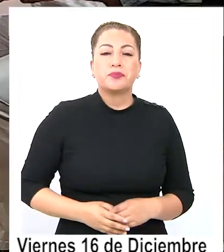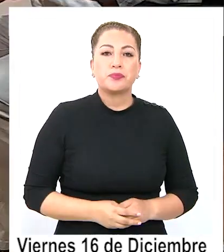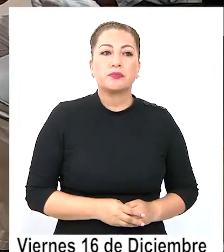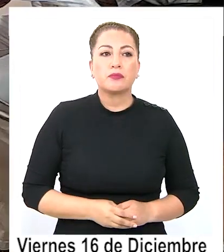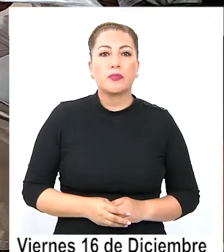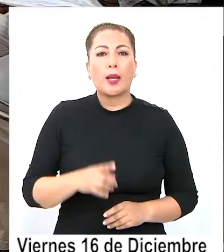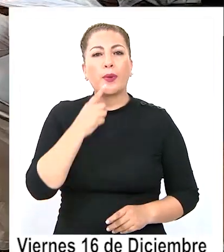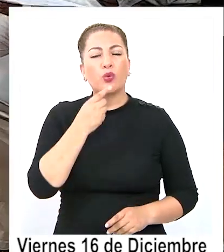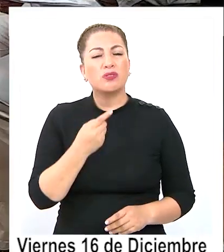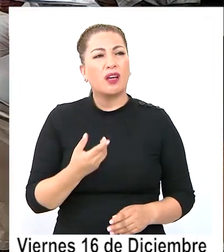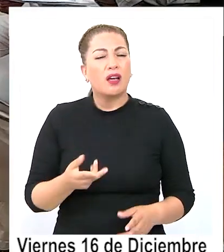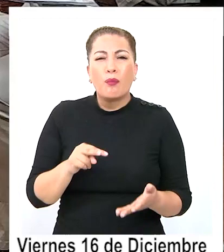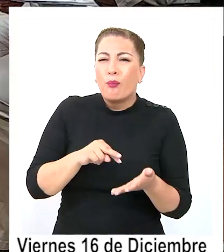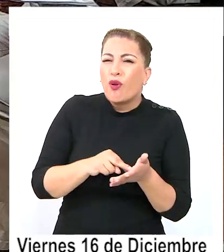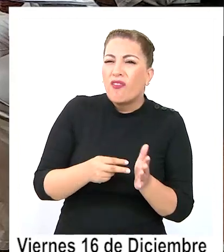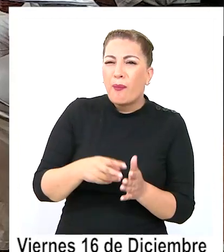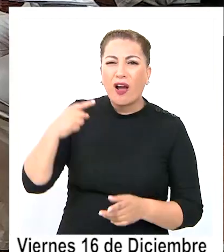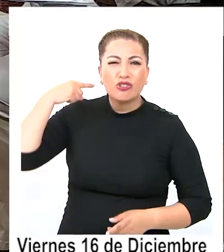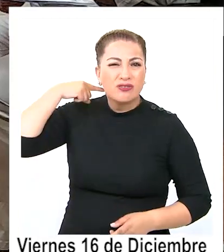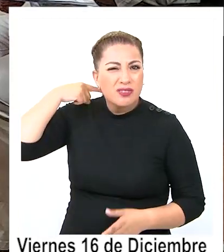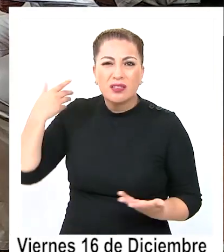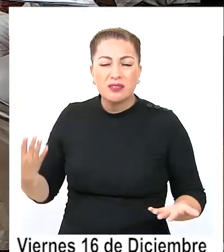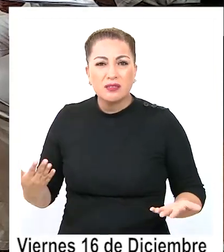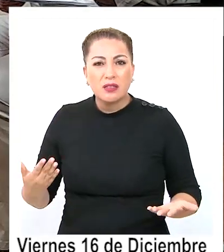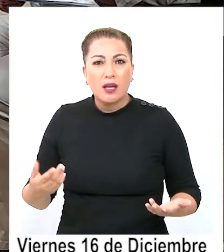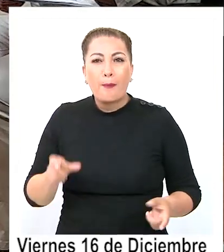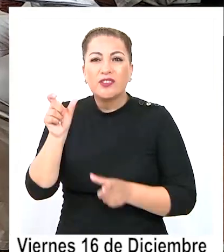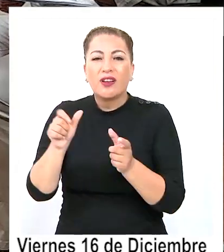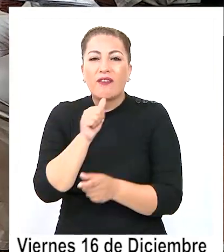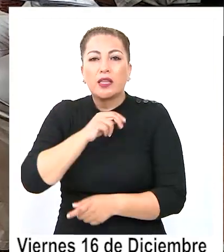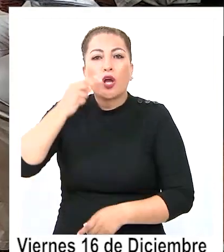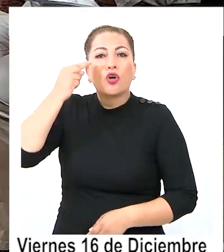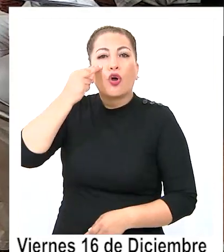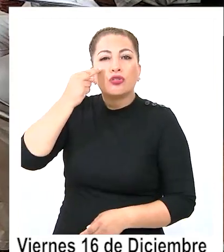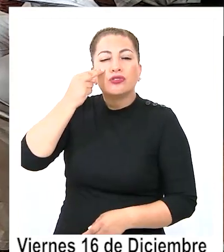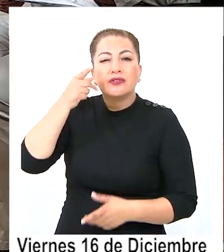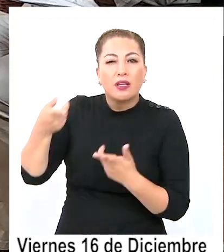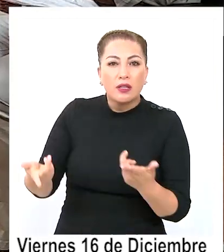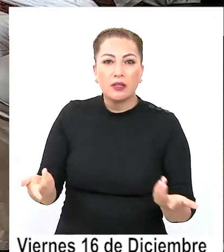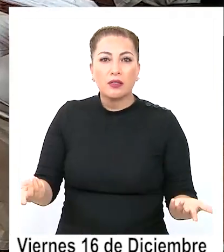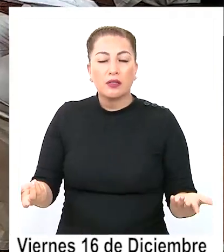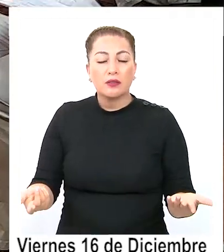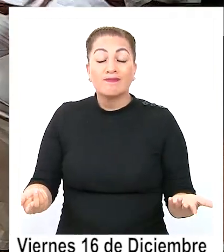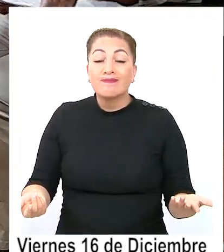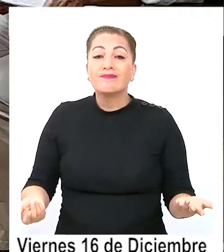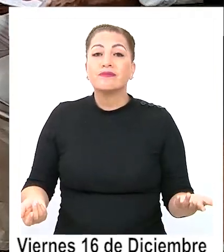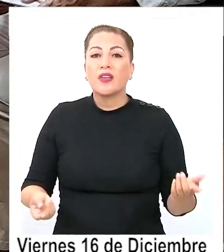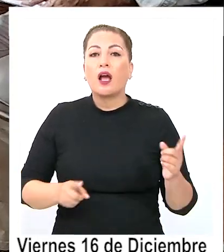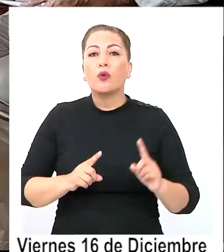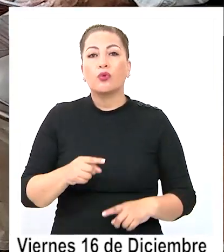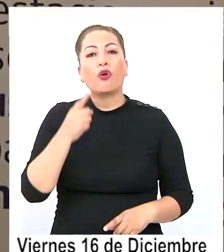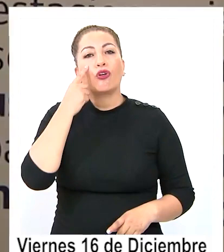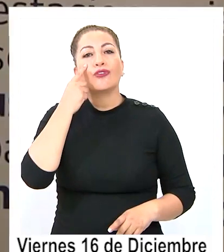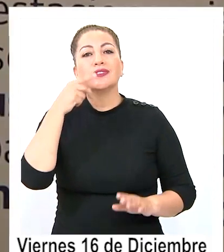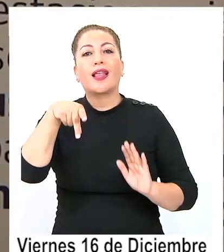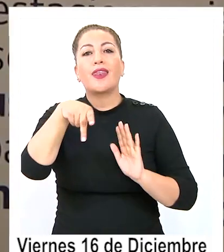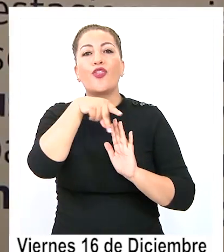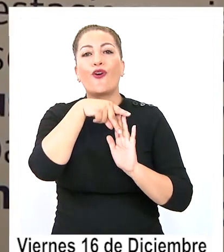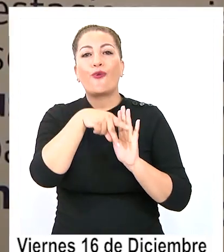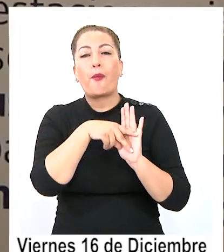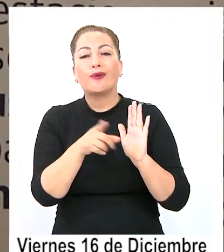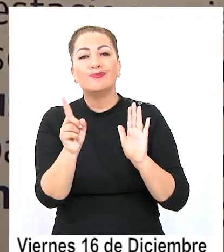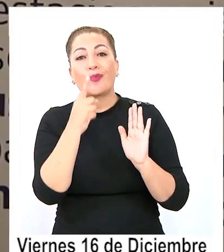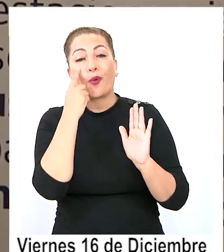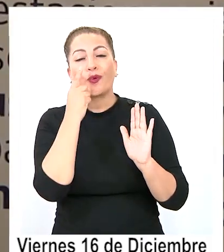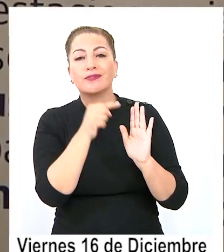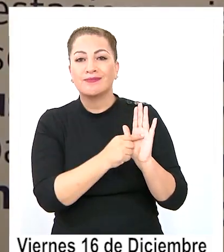un problema de criterio, digamos, de las personas o un desconocimiento, digamos, de las normativas? Yo creo que hay un desconocimiento de normativas,